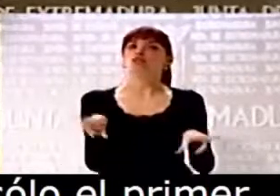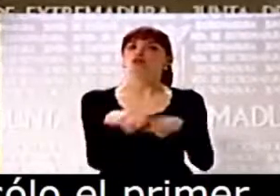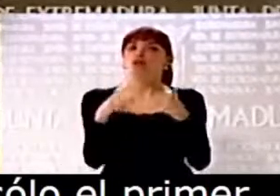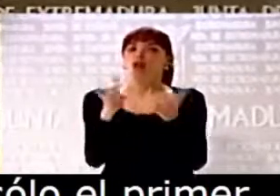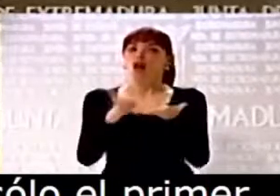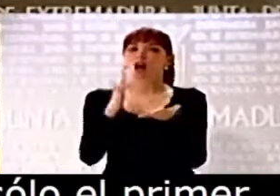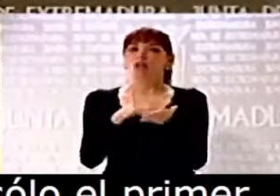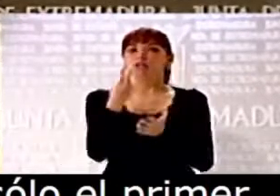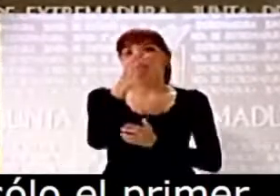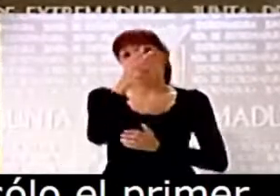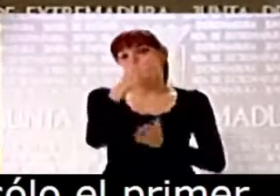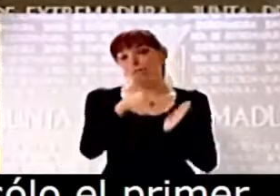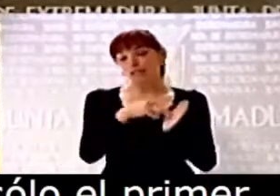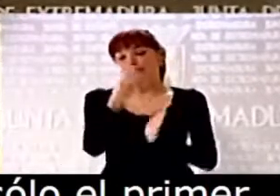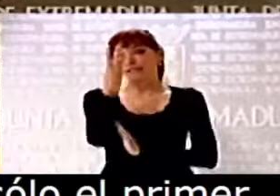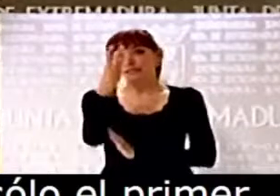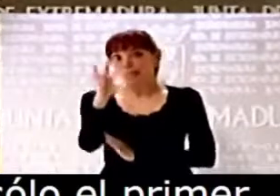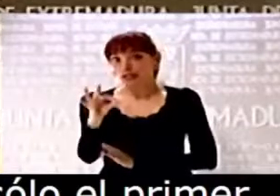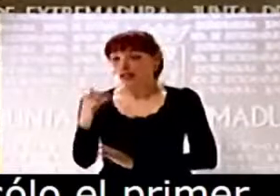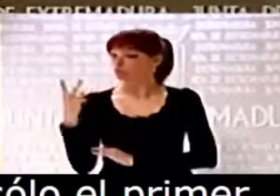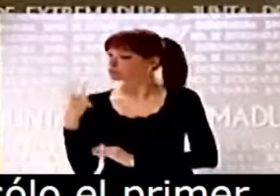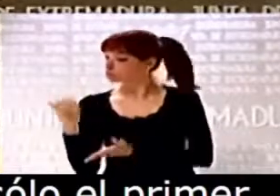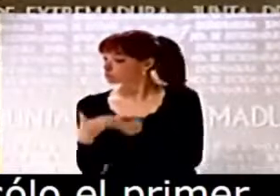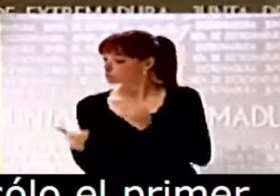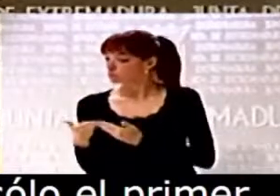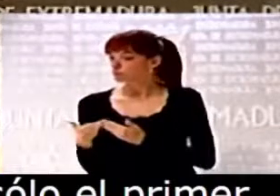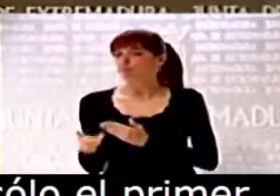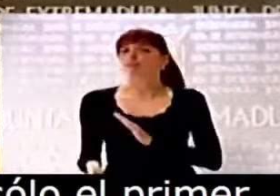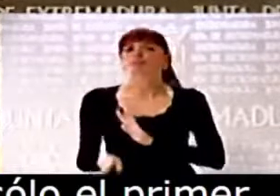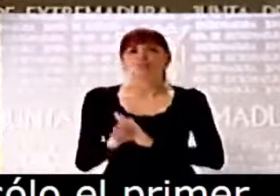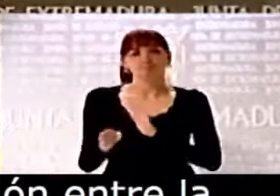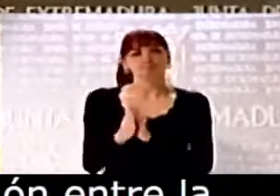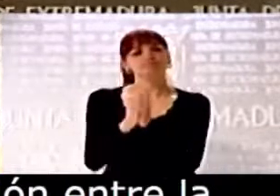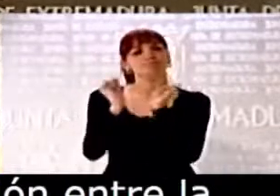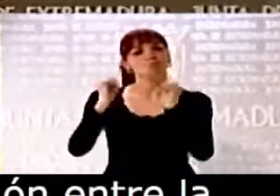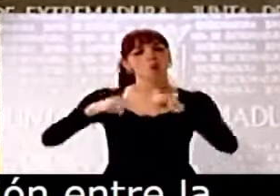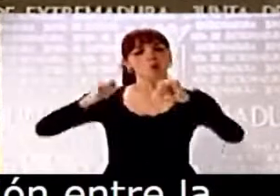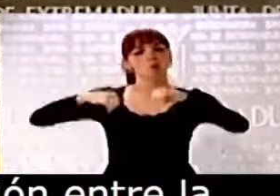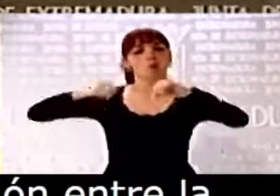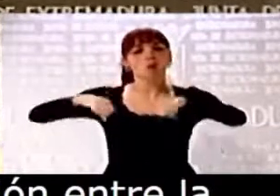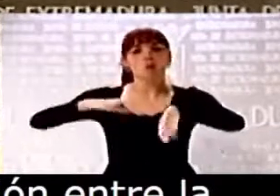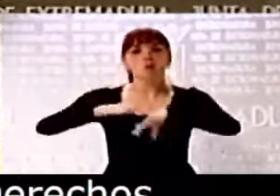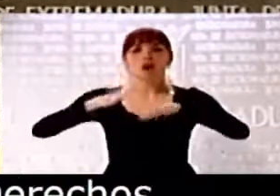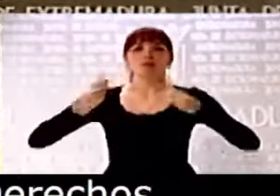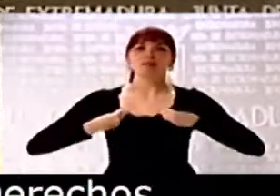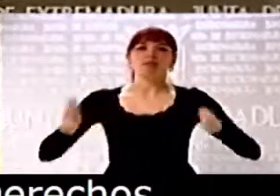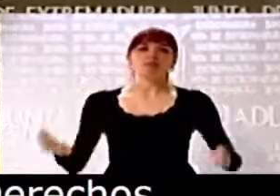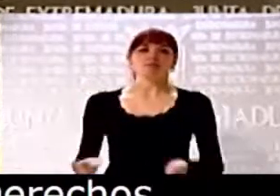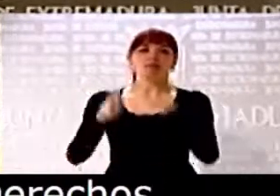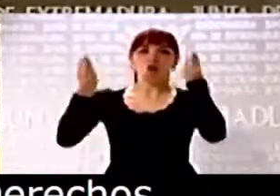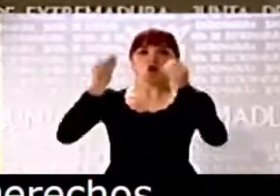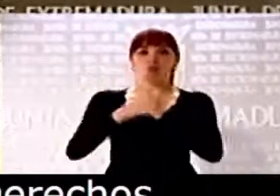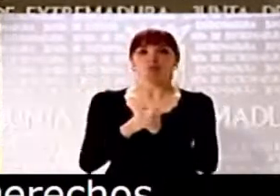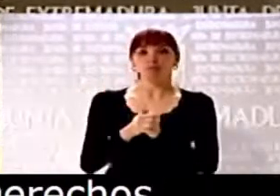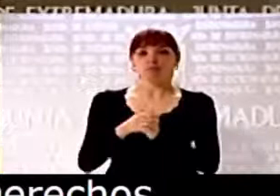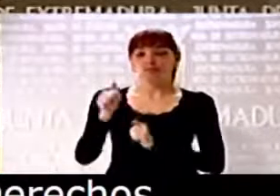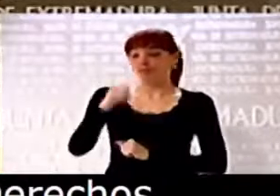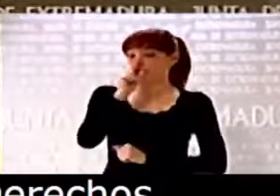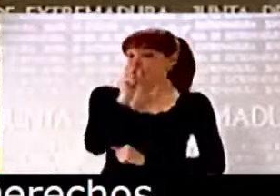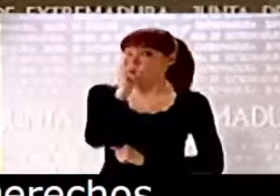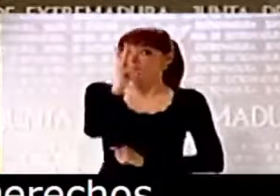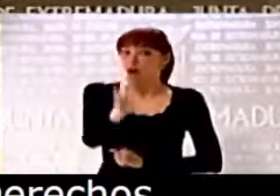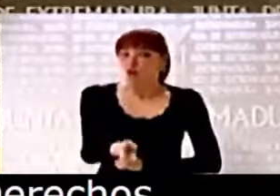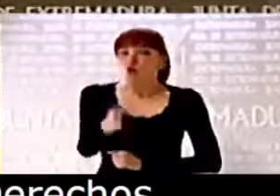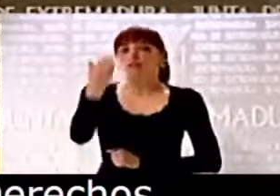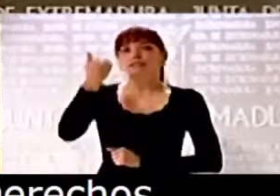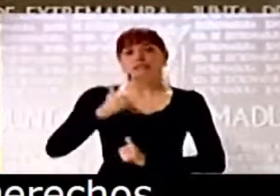y Agenda 2030 va a seguir dando frutos que mejoren la vida de la gente. En estos años nos vamos a jugar, como decía, las